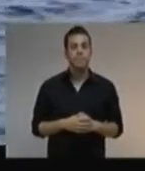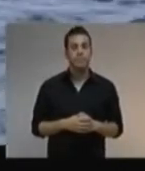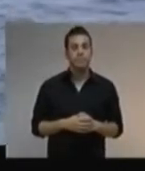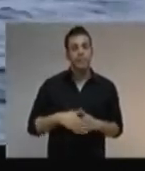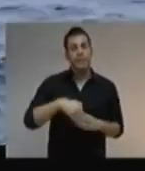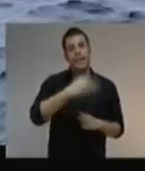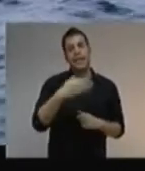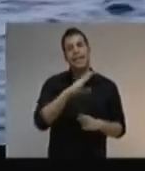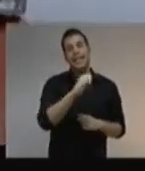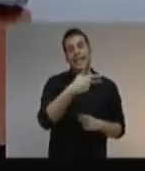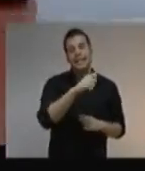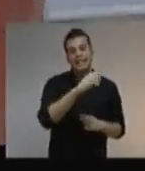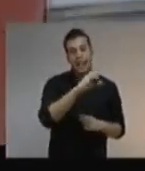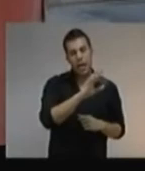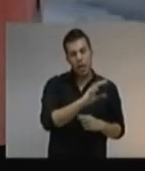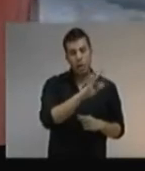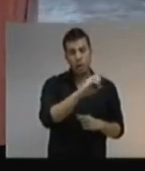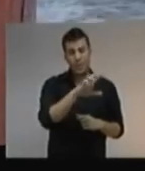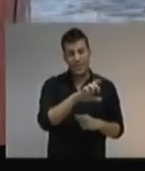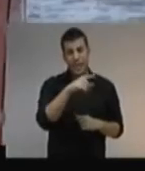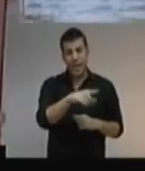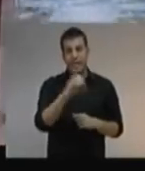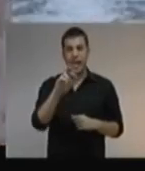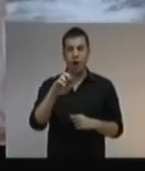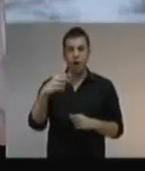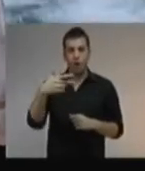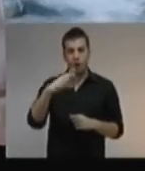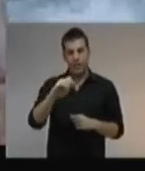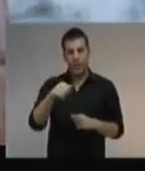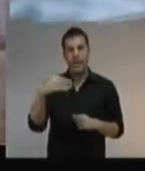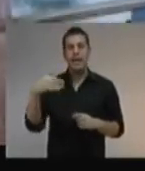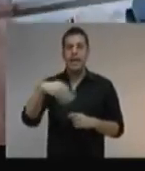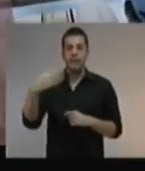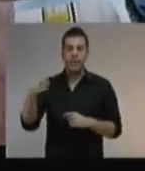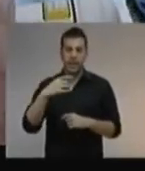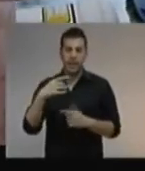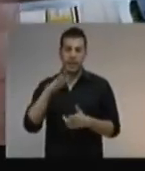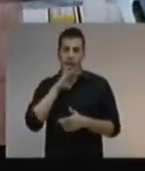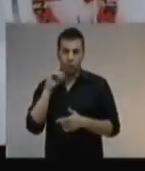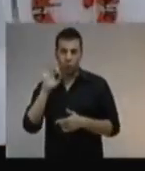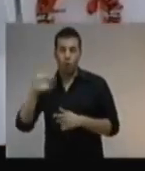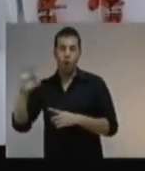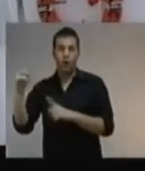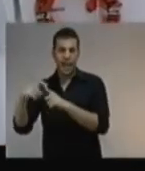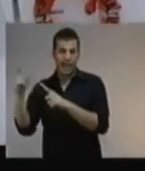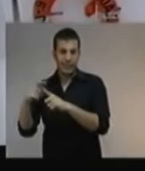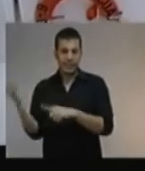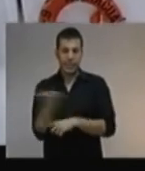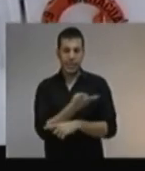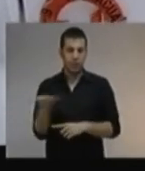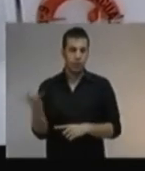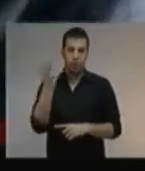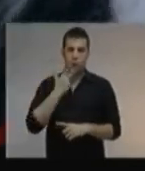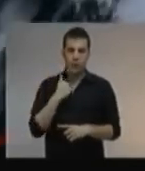El cachalote, la orca, la ballena azul o la gris son algunas de las especies de cetáceos más conocidas.